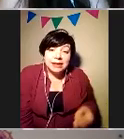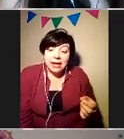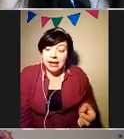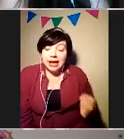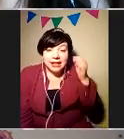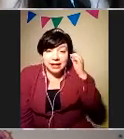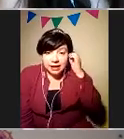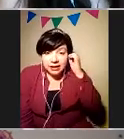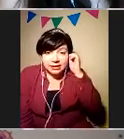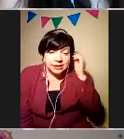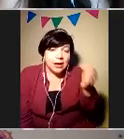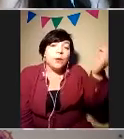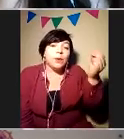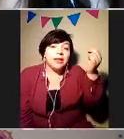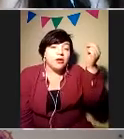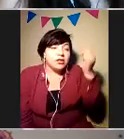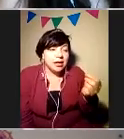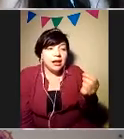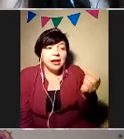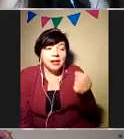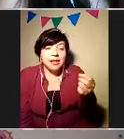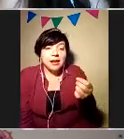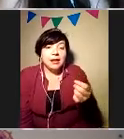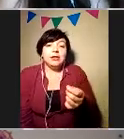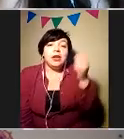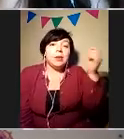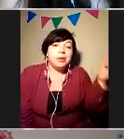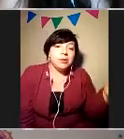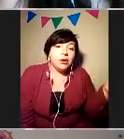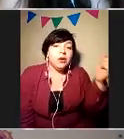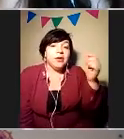con que la cadena y sea un ente consciente en la cadena de tanto de la